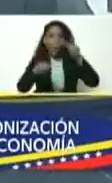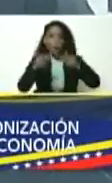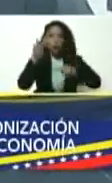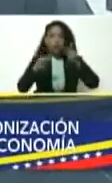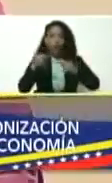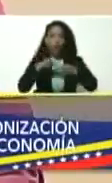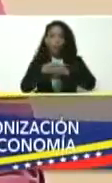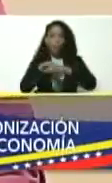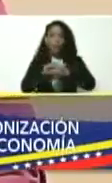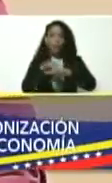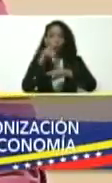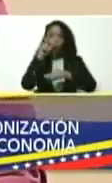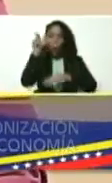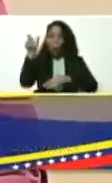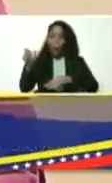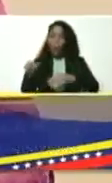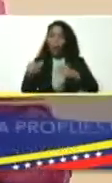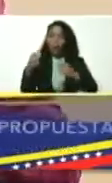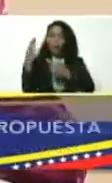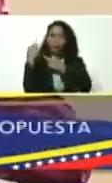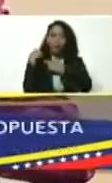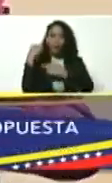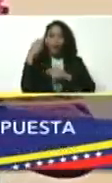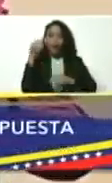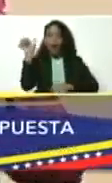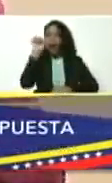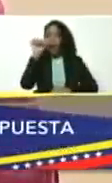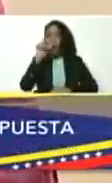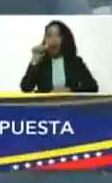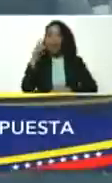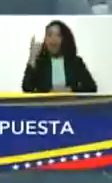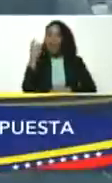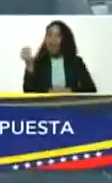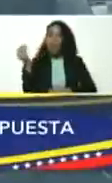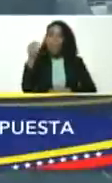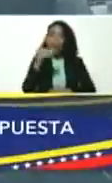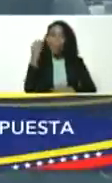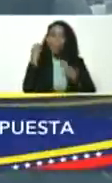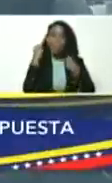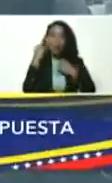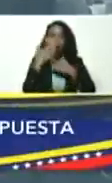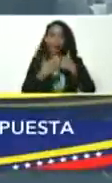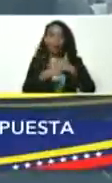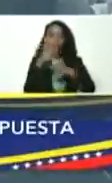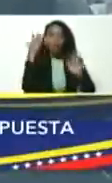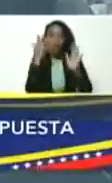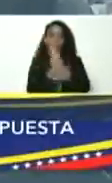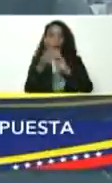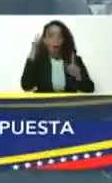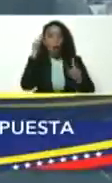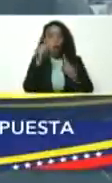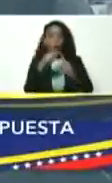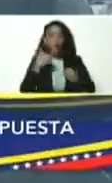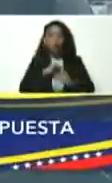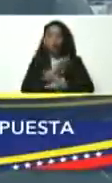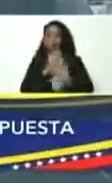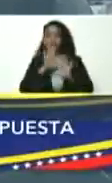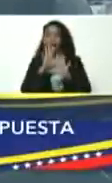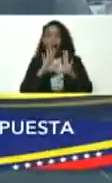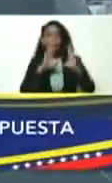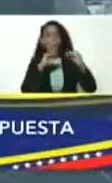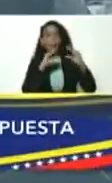rodolfo marcos torres sobre lo que hace falta para avanzar sobre el objetivo que hemos planteado